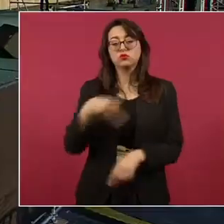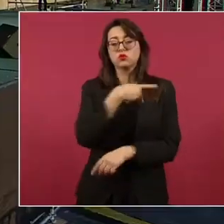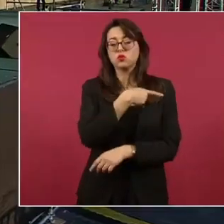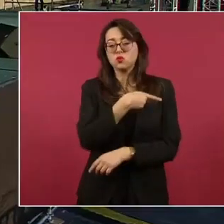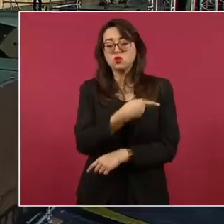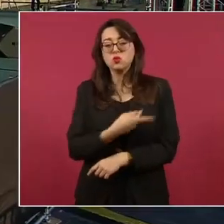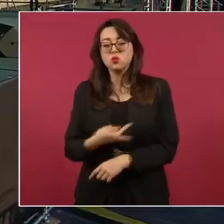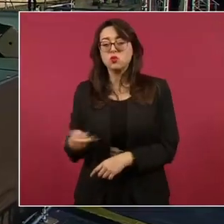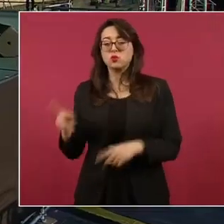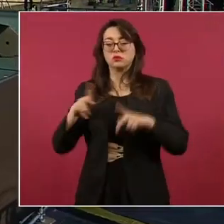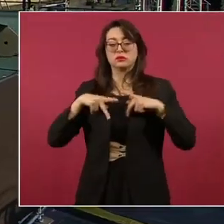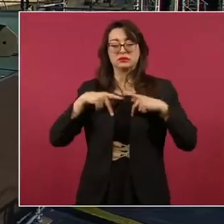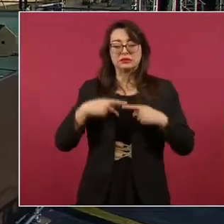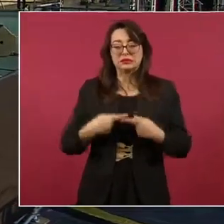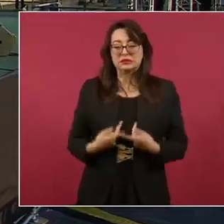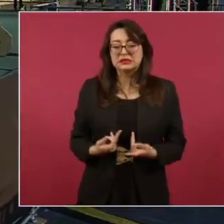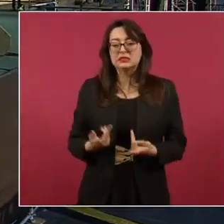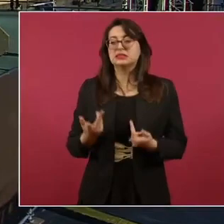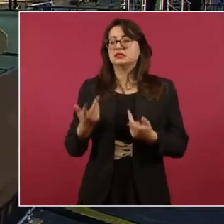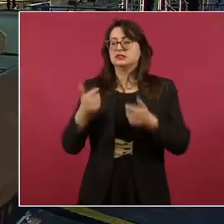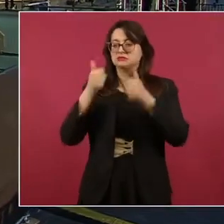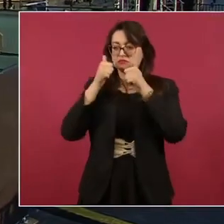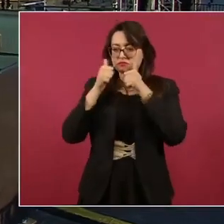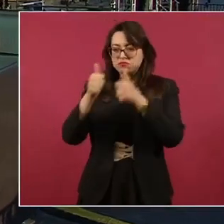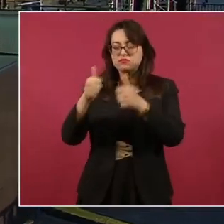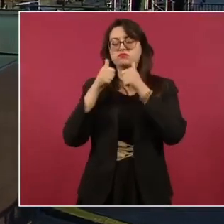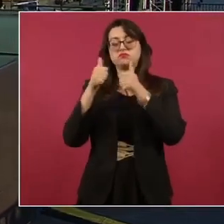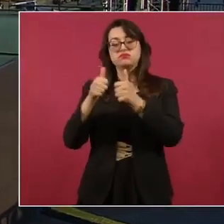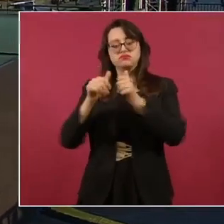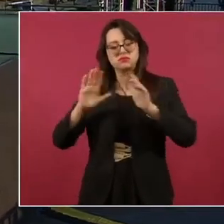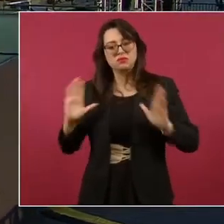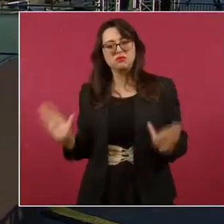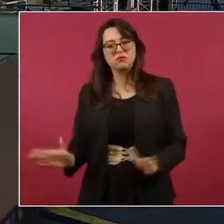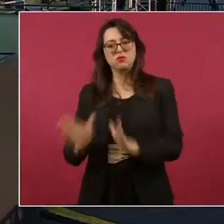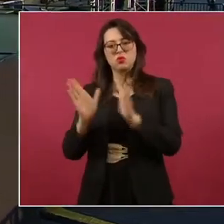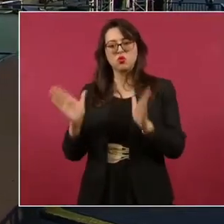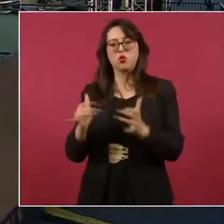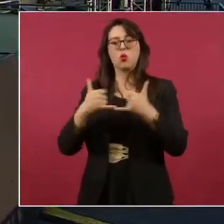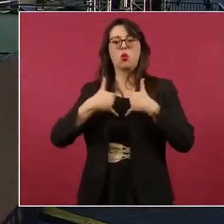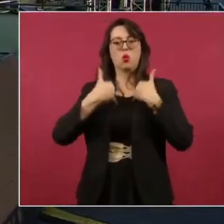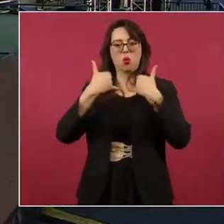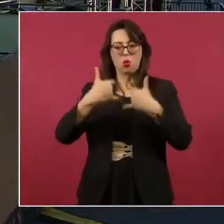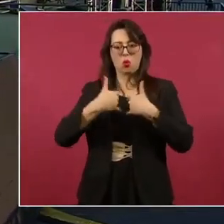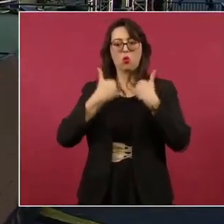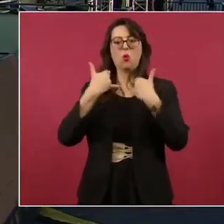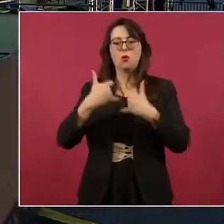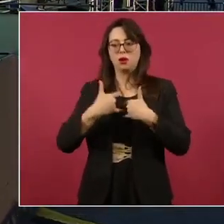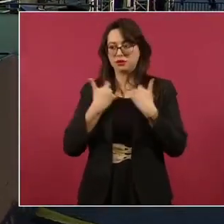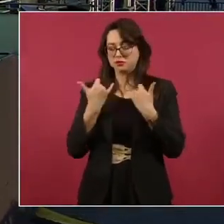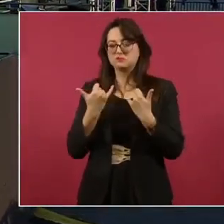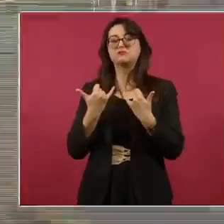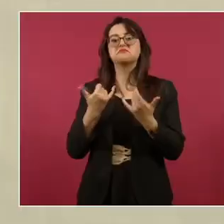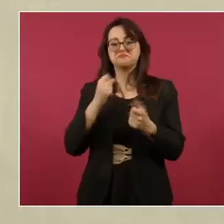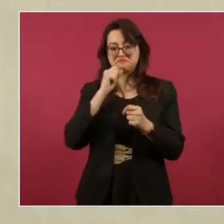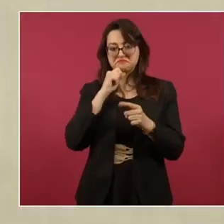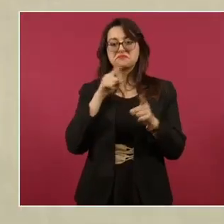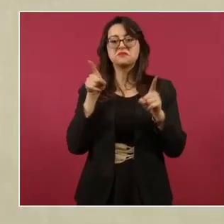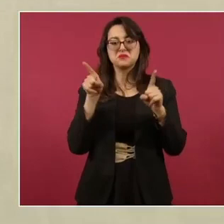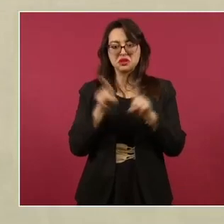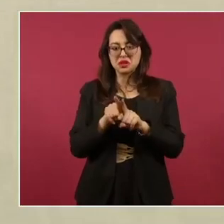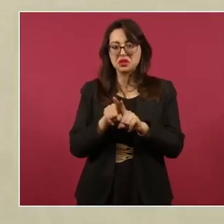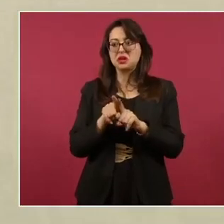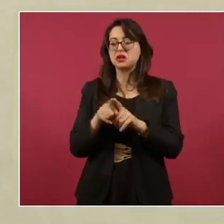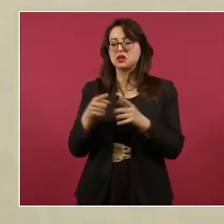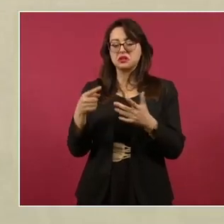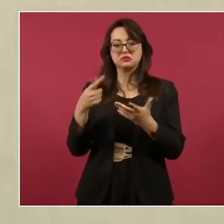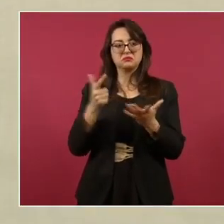vulnerables y en especial a los jóvenes, también hemos podido reducir los delitos del